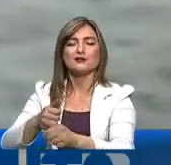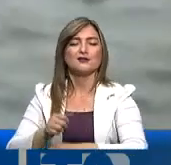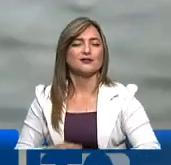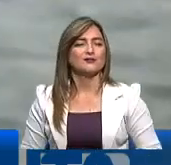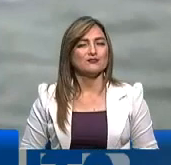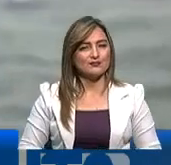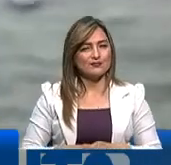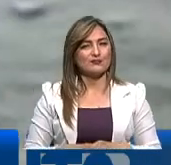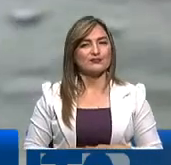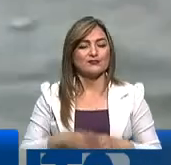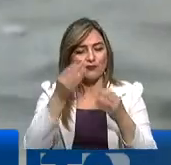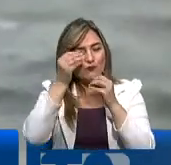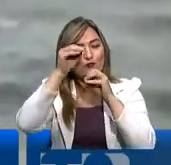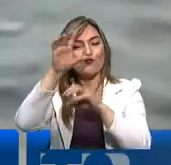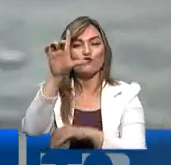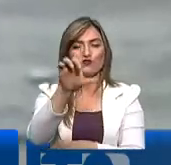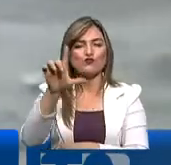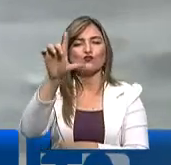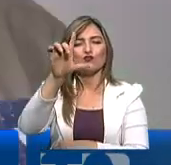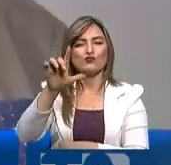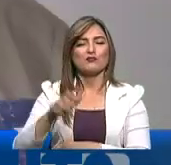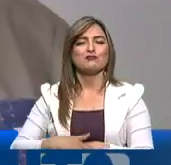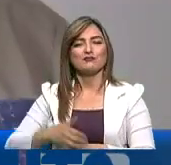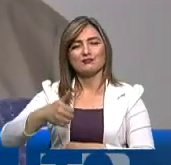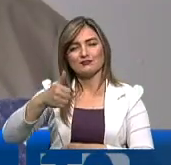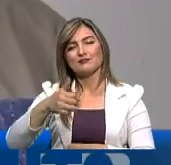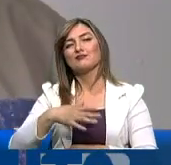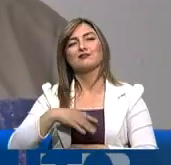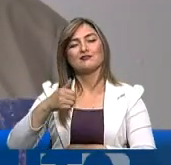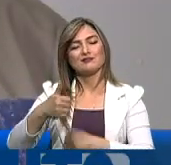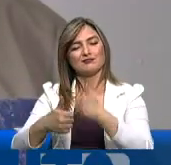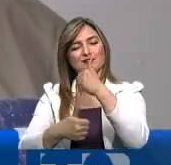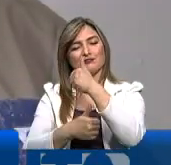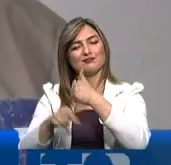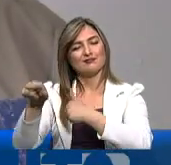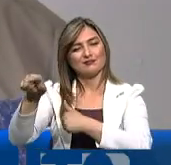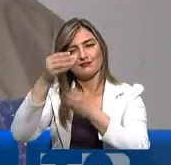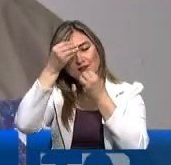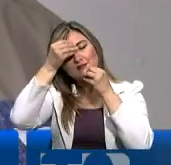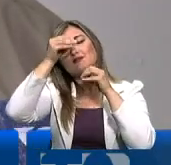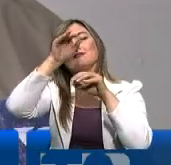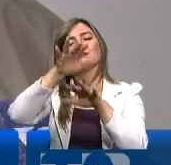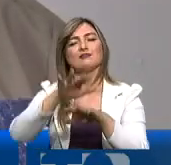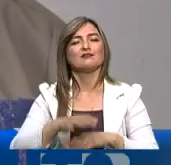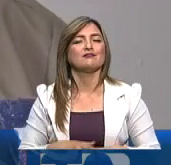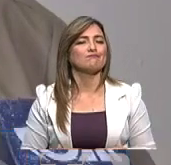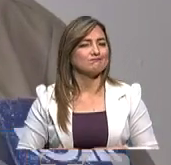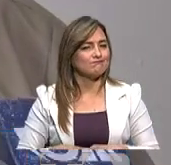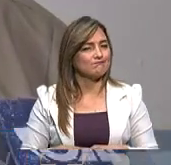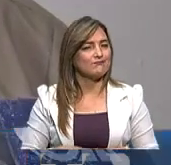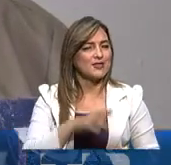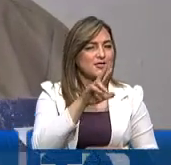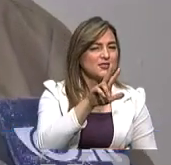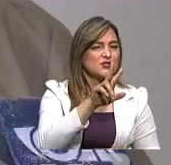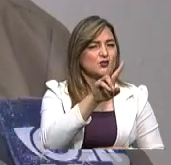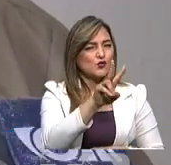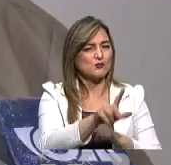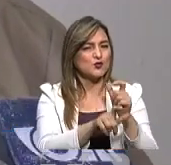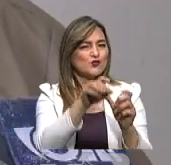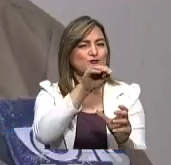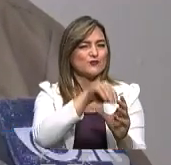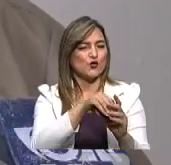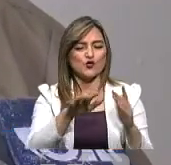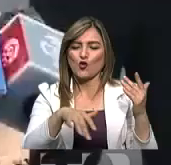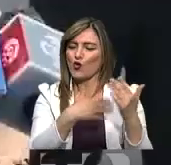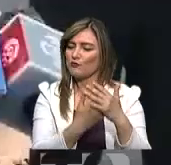cerca. Y así lo informaba este lunes el comandante del subcomando de Guardacostas Centro. Aproximadamente tenía entre 2 y 3 tripulantes, se